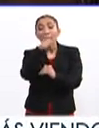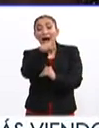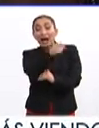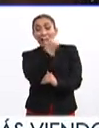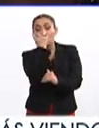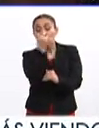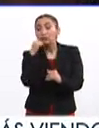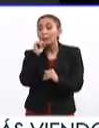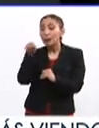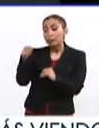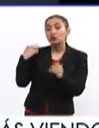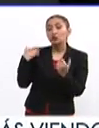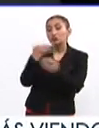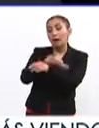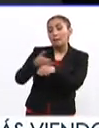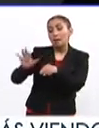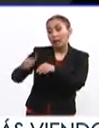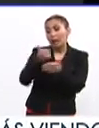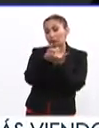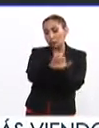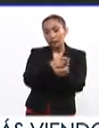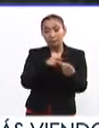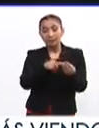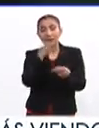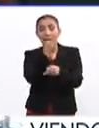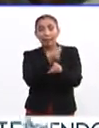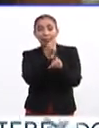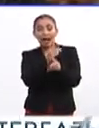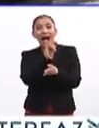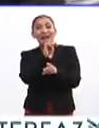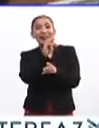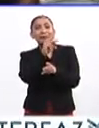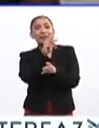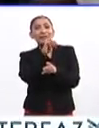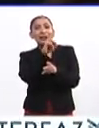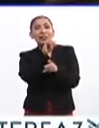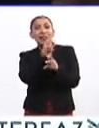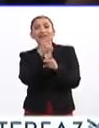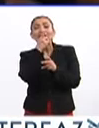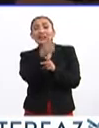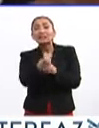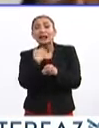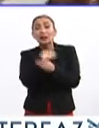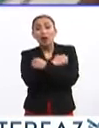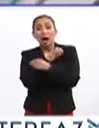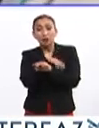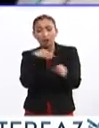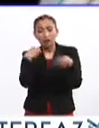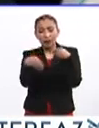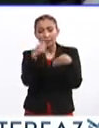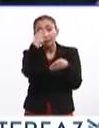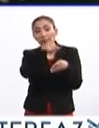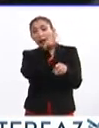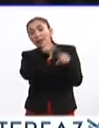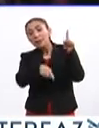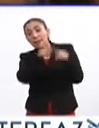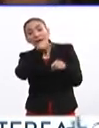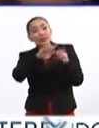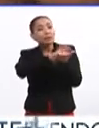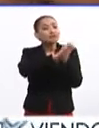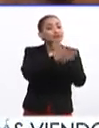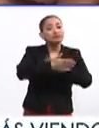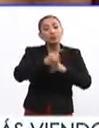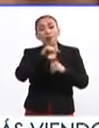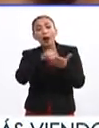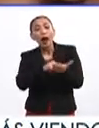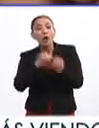el estudiantado como para sus familias, y la adaptabilidad, que expresa que la educación debe ser flexible para adaptarse a sociedades en